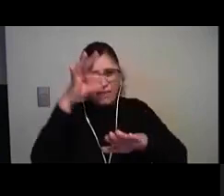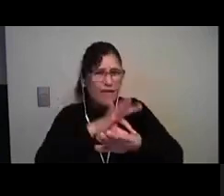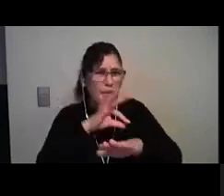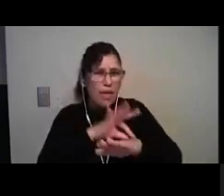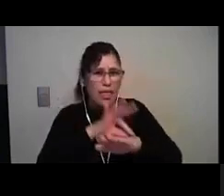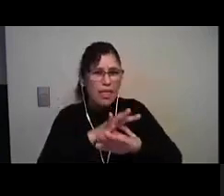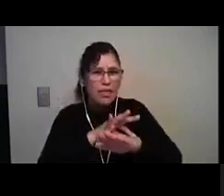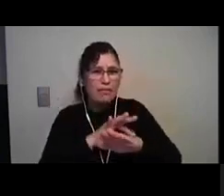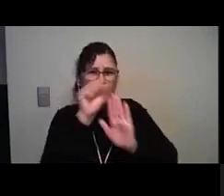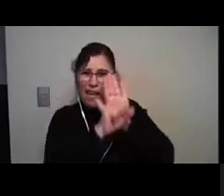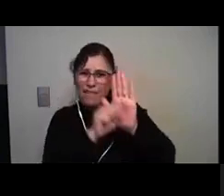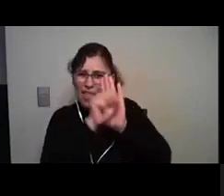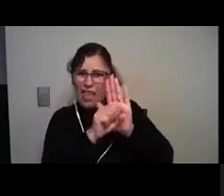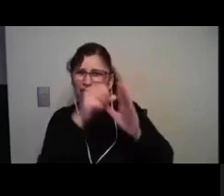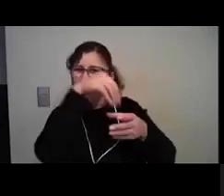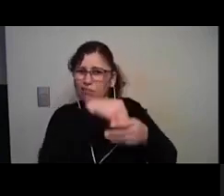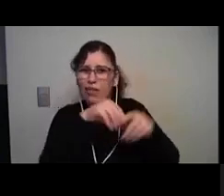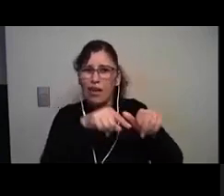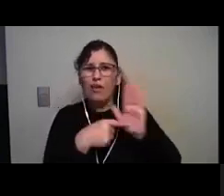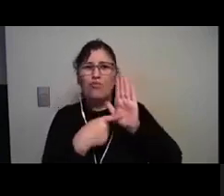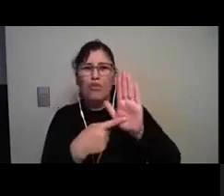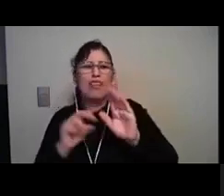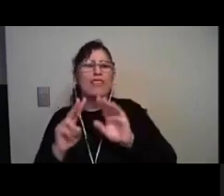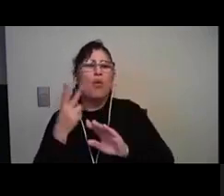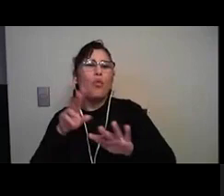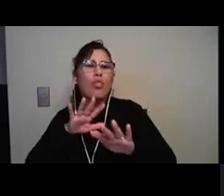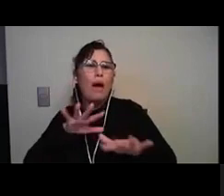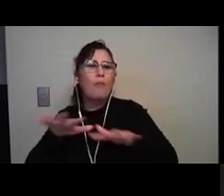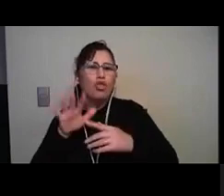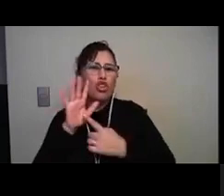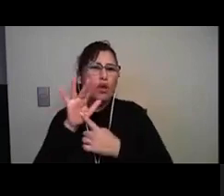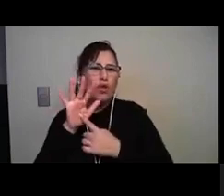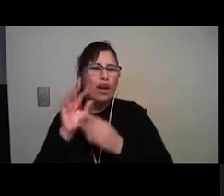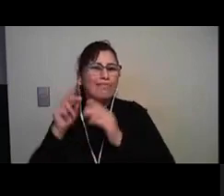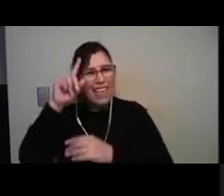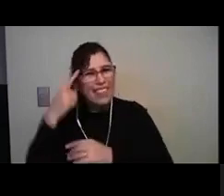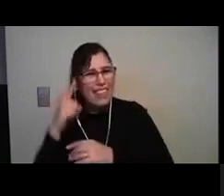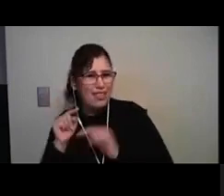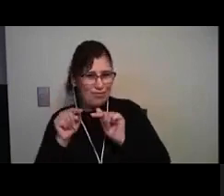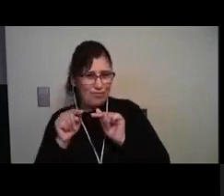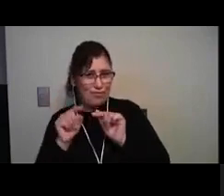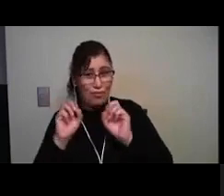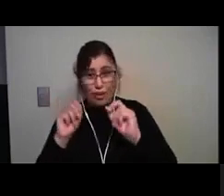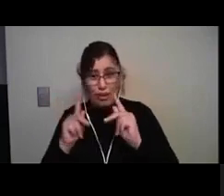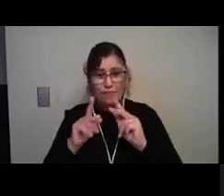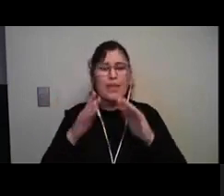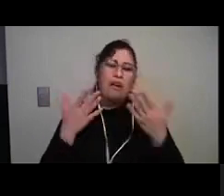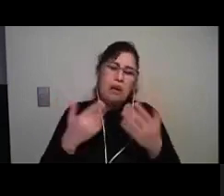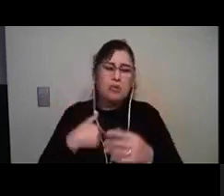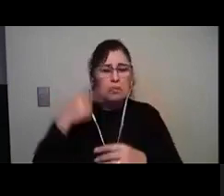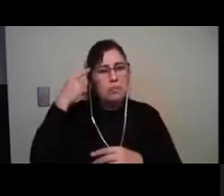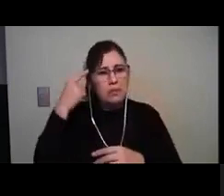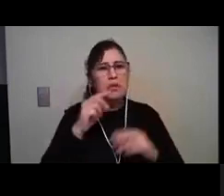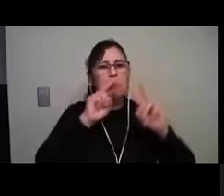día y en el fondo eso es lo que nos queda para mañana, ¿de acuerdo? Así que vamos bastante bien con la presentación